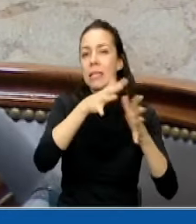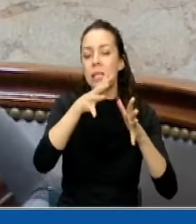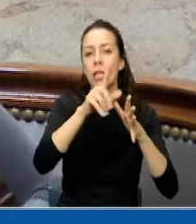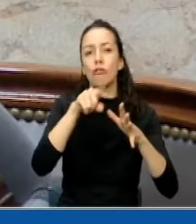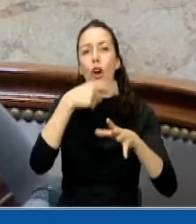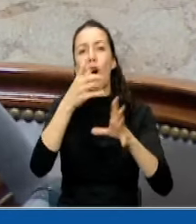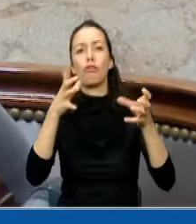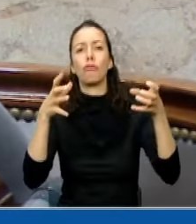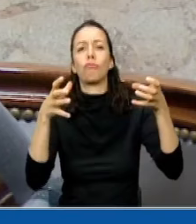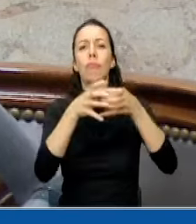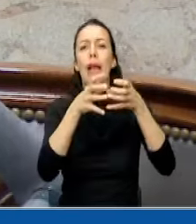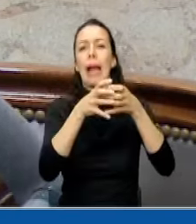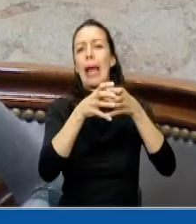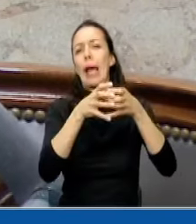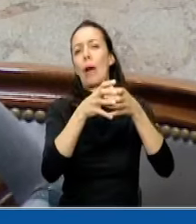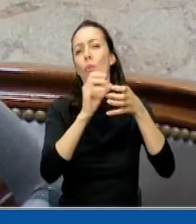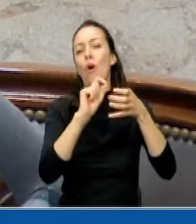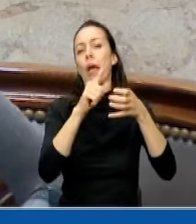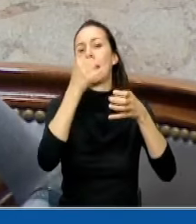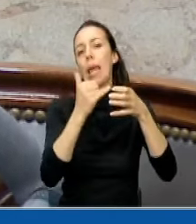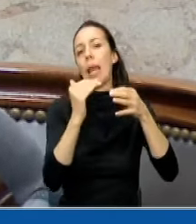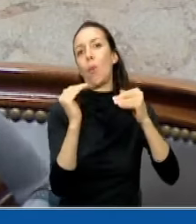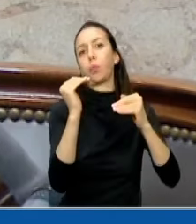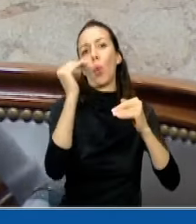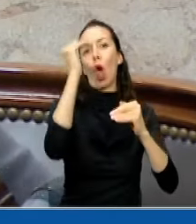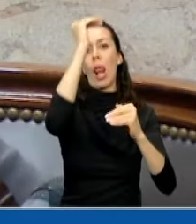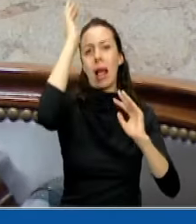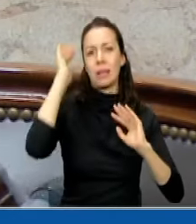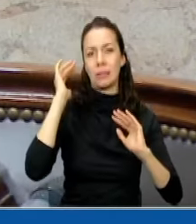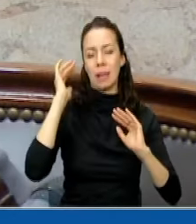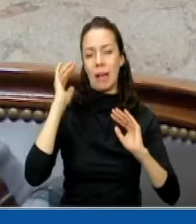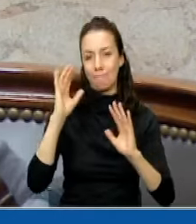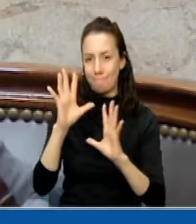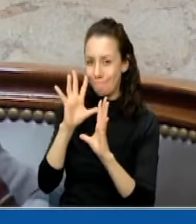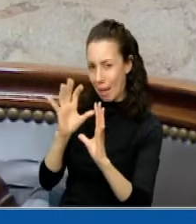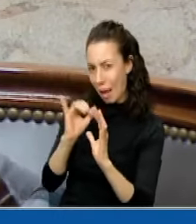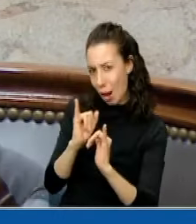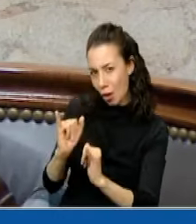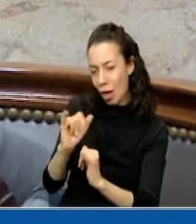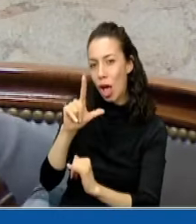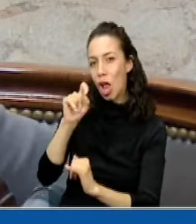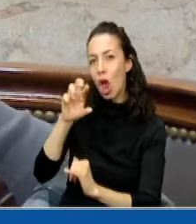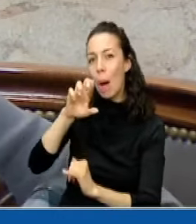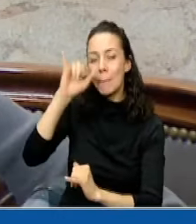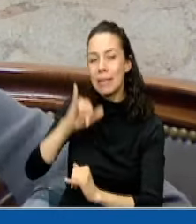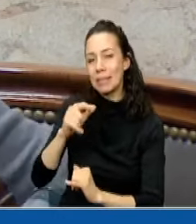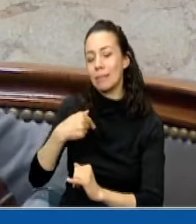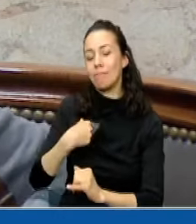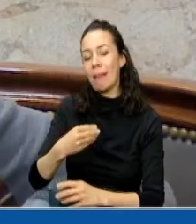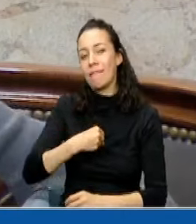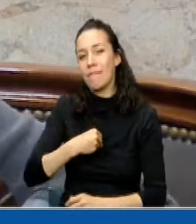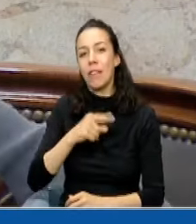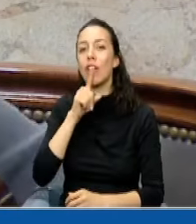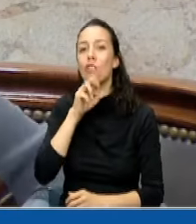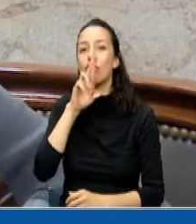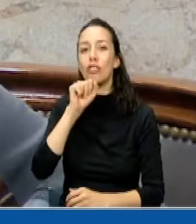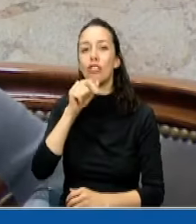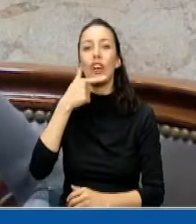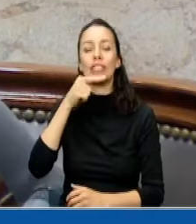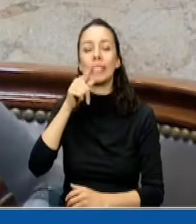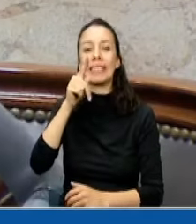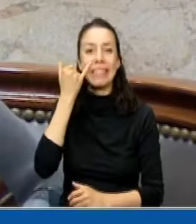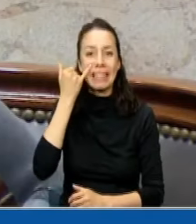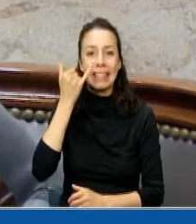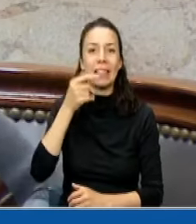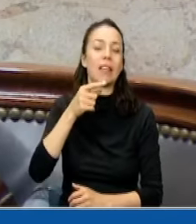totalmente burocratizados. Siempre vale recordarle a López Murphy que nosotros somos trotskistas y no estalinistas.